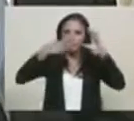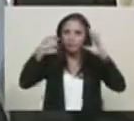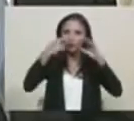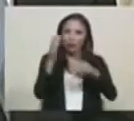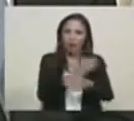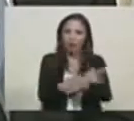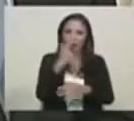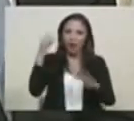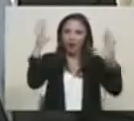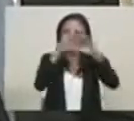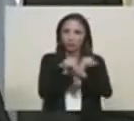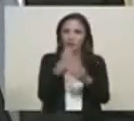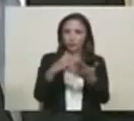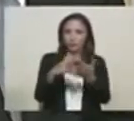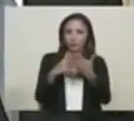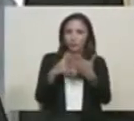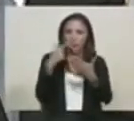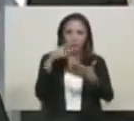me mostraste anoche